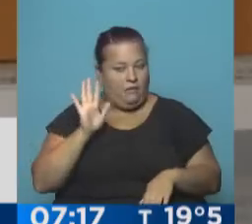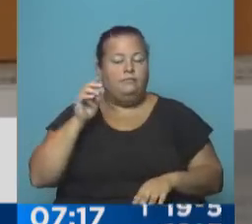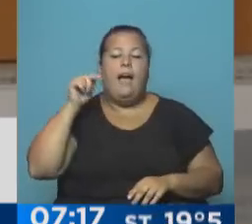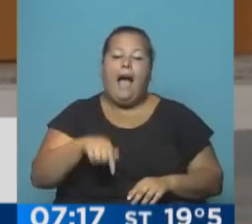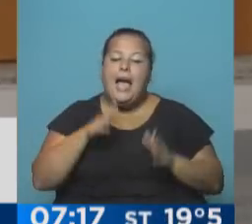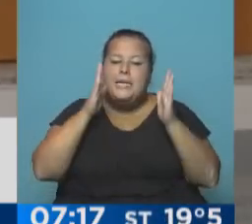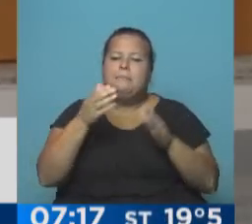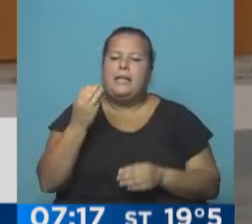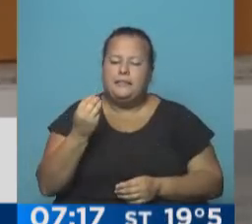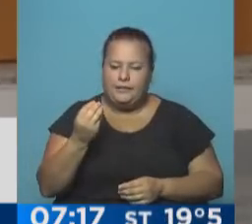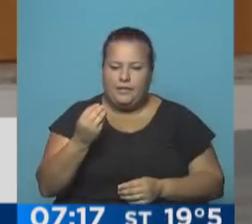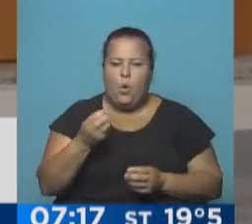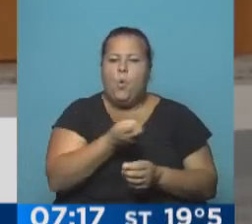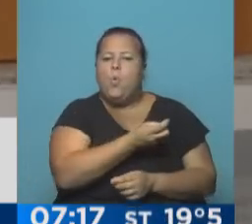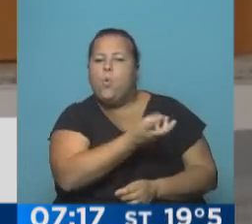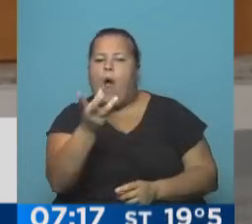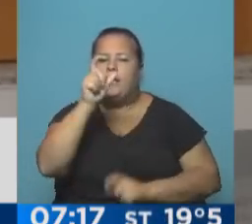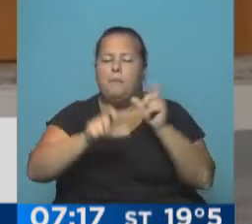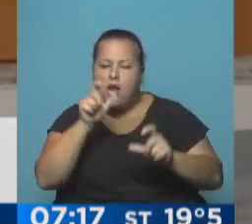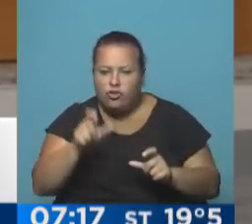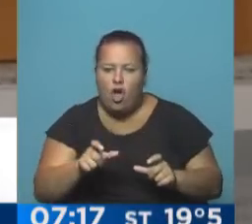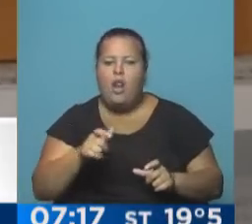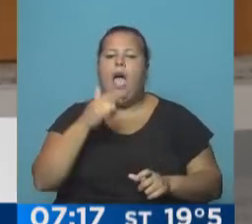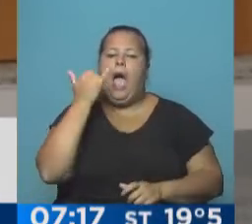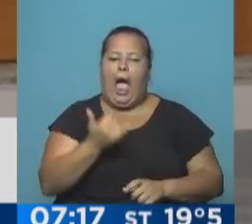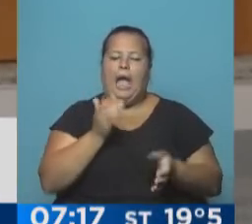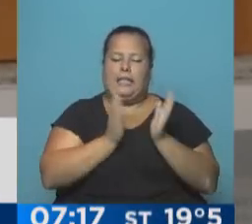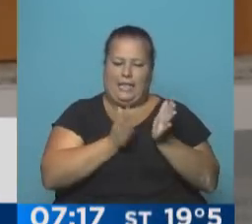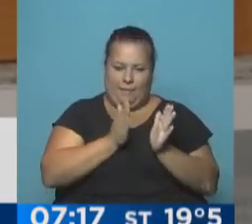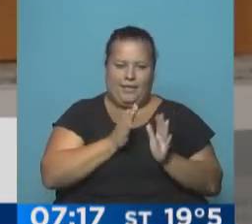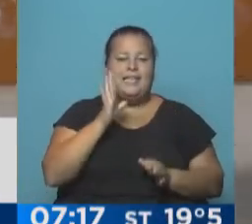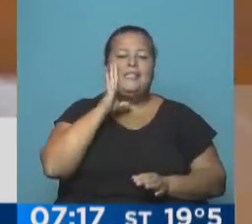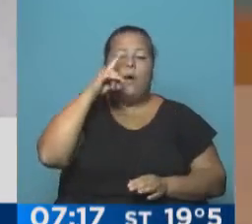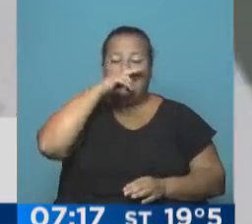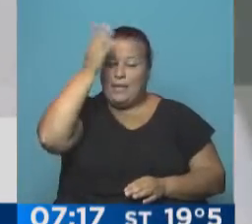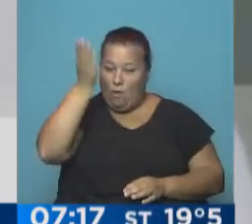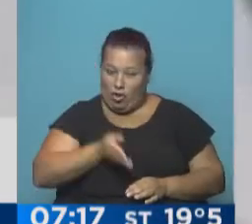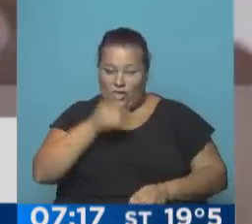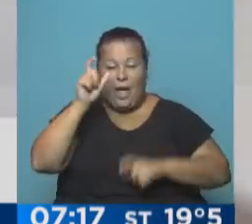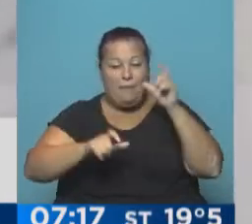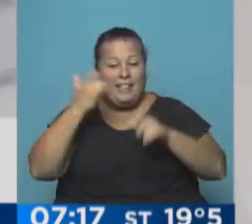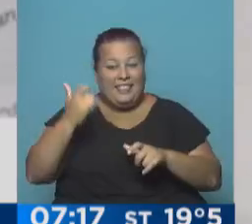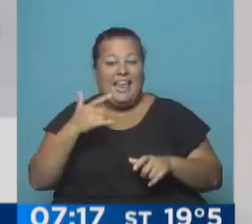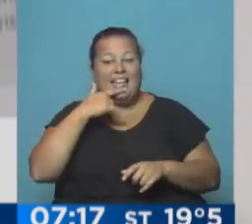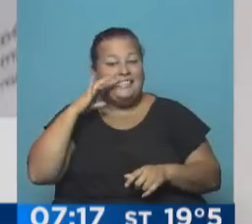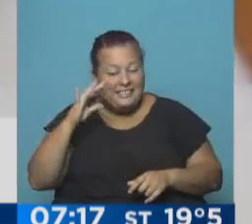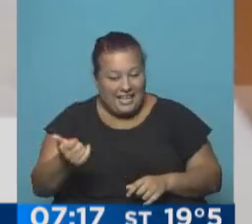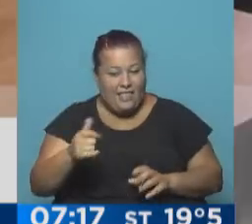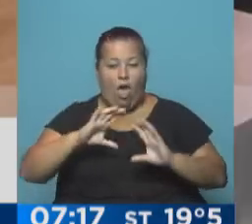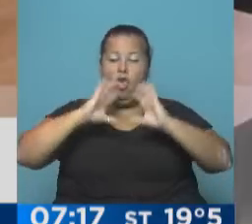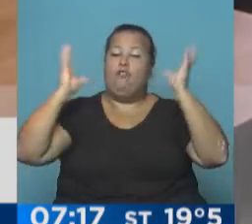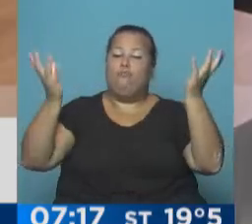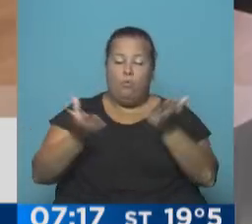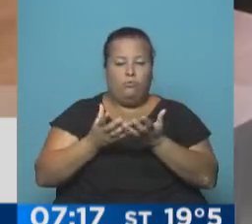el foco está puesto en la cantidad de gente que recibe atención el 57 por de los infectados en todo el